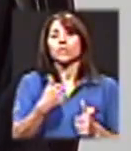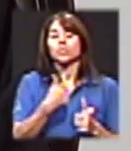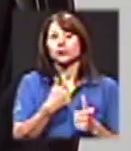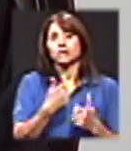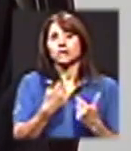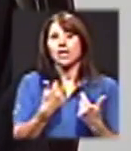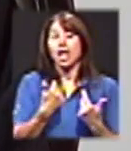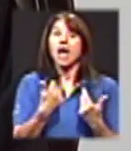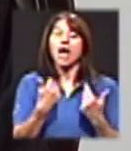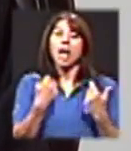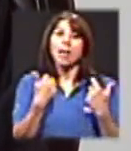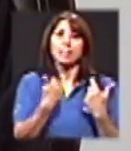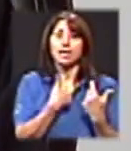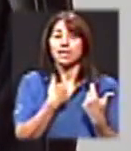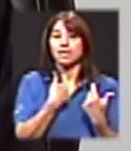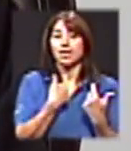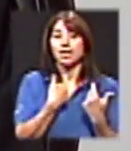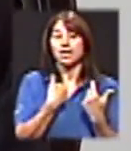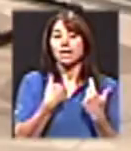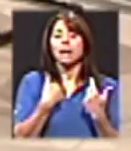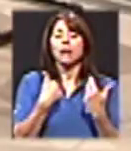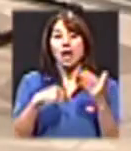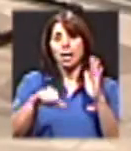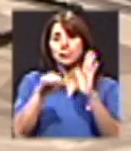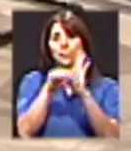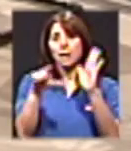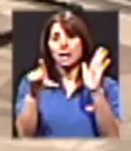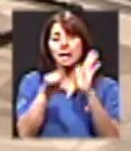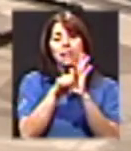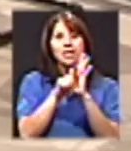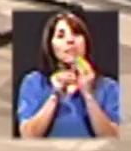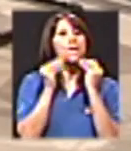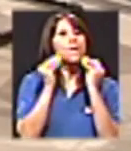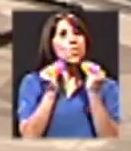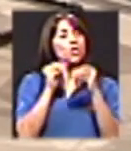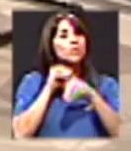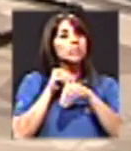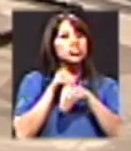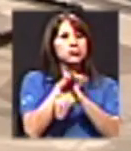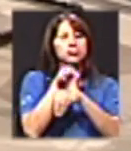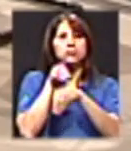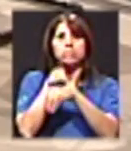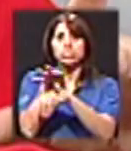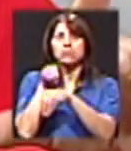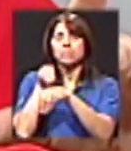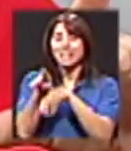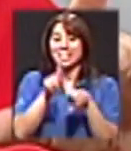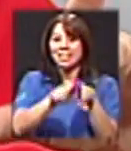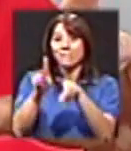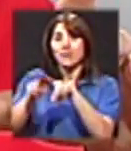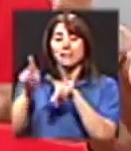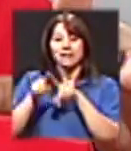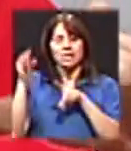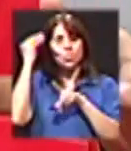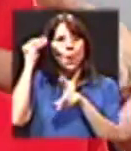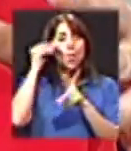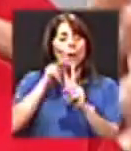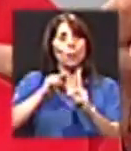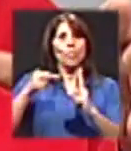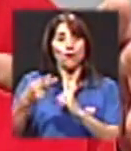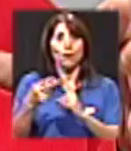absolutamente atomizada por todo lado, vamos a tener una asamblea legislativa con diputados